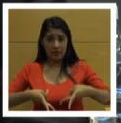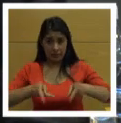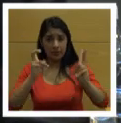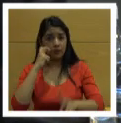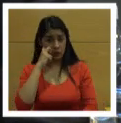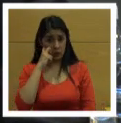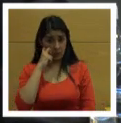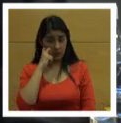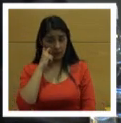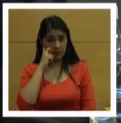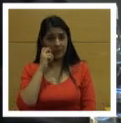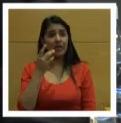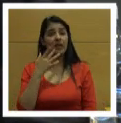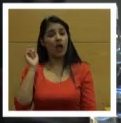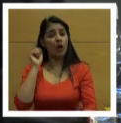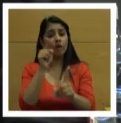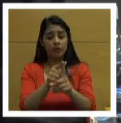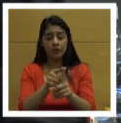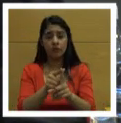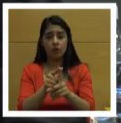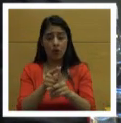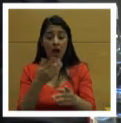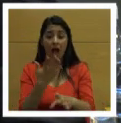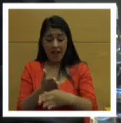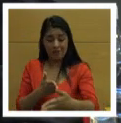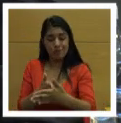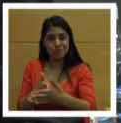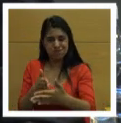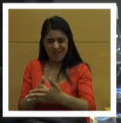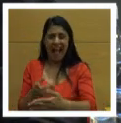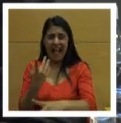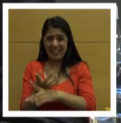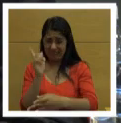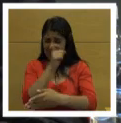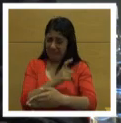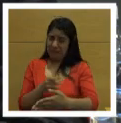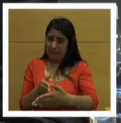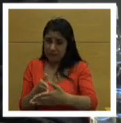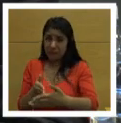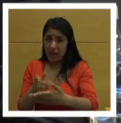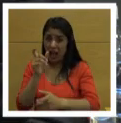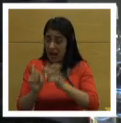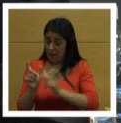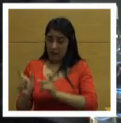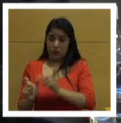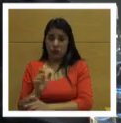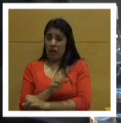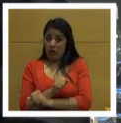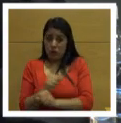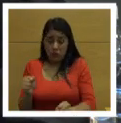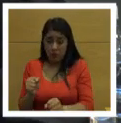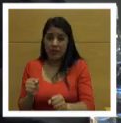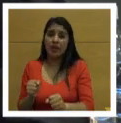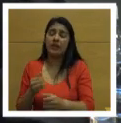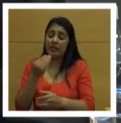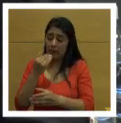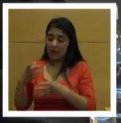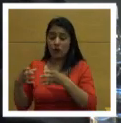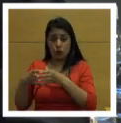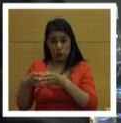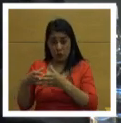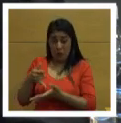humanos, destinadas a superar los obstáculos que dificultan o impiden a las personas y grupos en condiciones